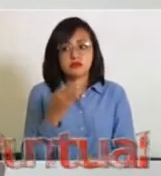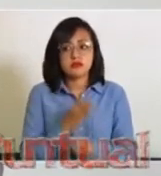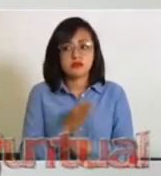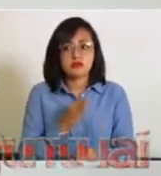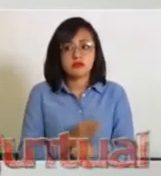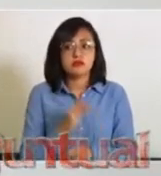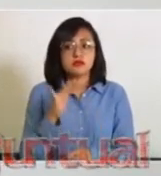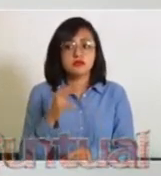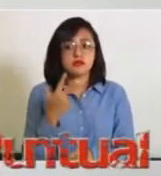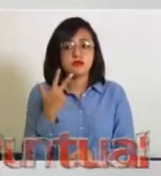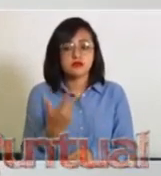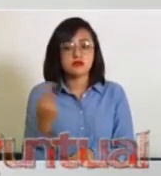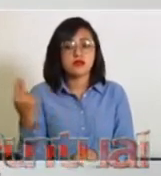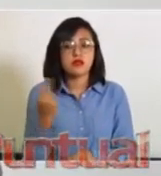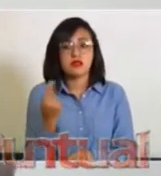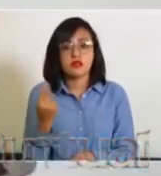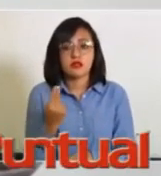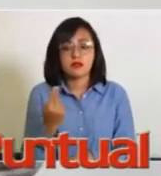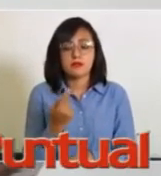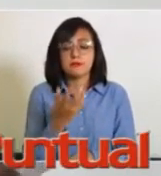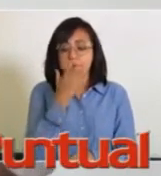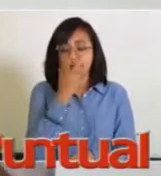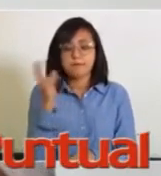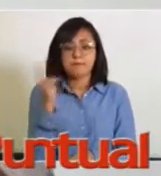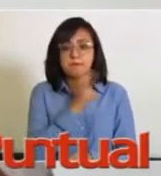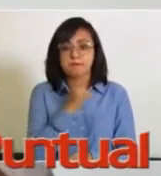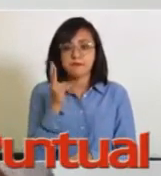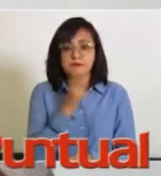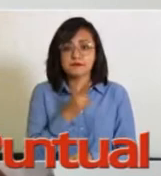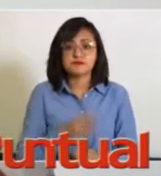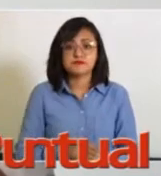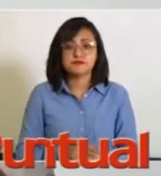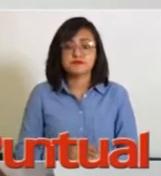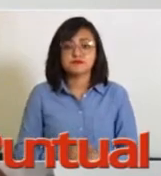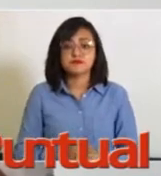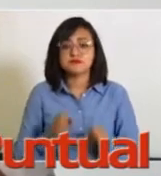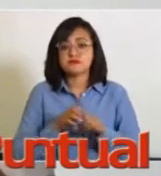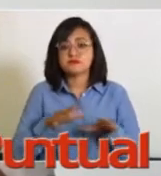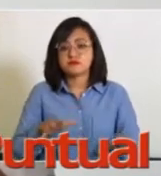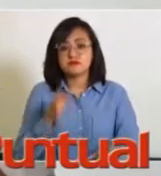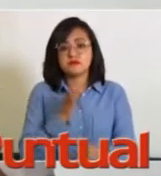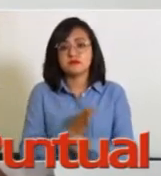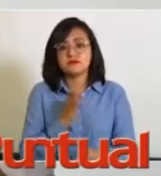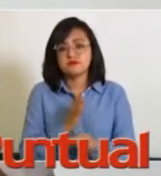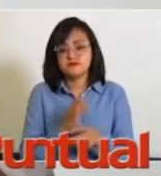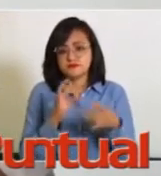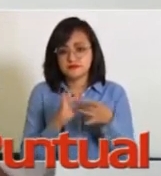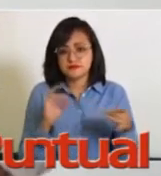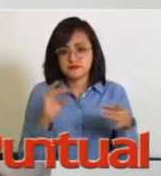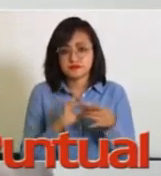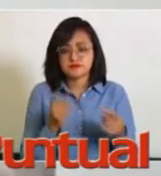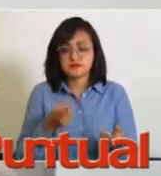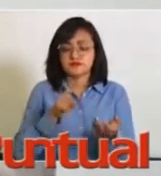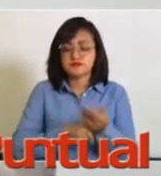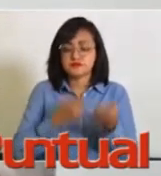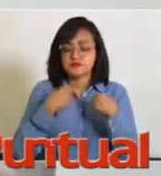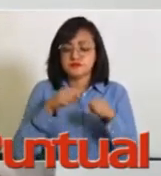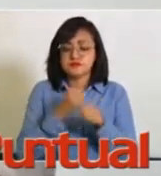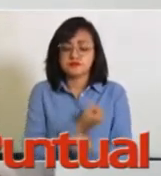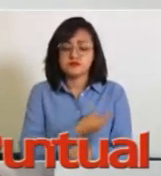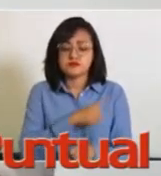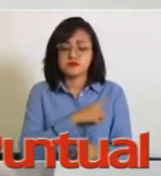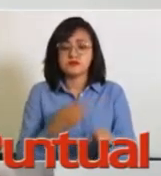ellos 58 requieren de ventilación asistida. Están distribuidos de la siguiente manera: en la red hospitalaria